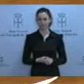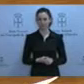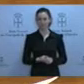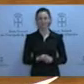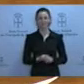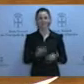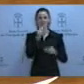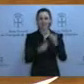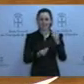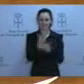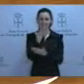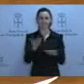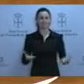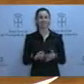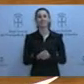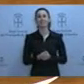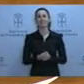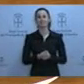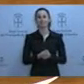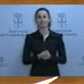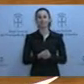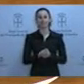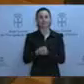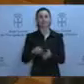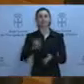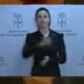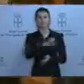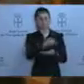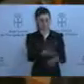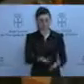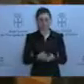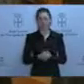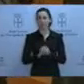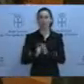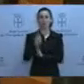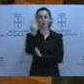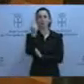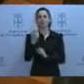Sí, buenos días, señoría. En primer lugar,